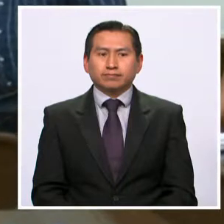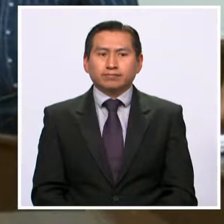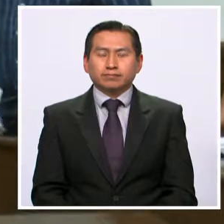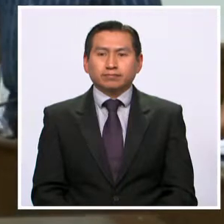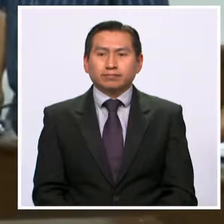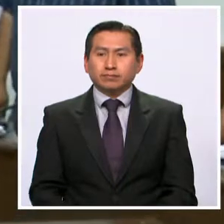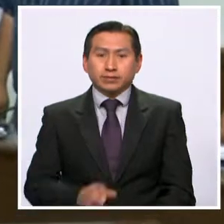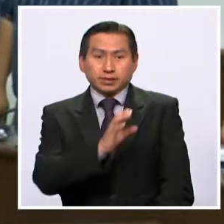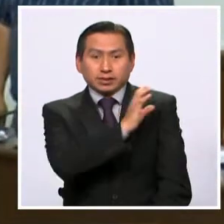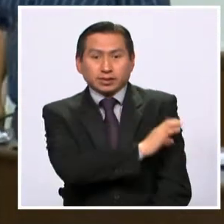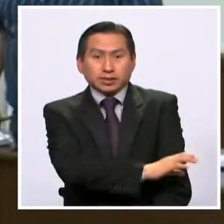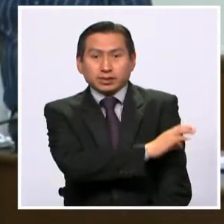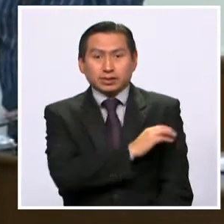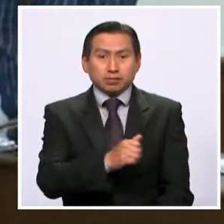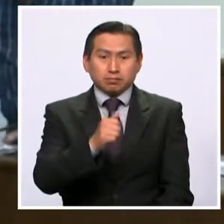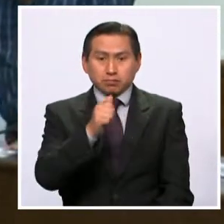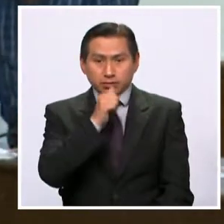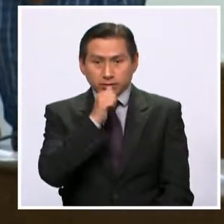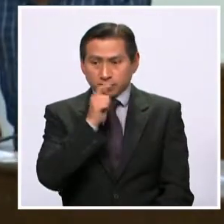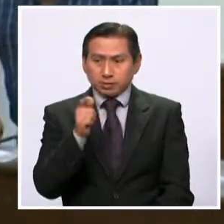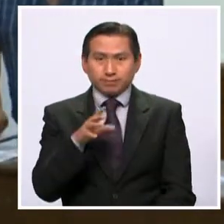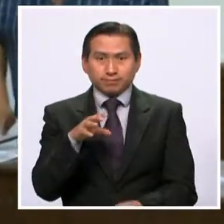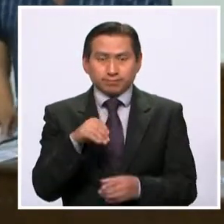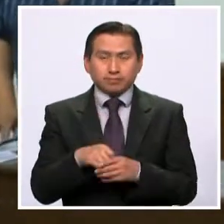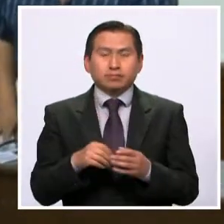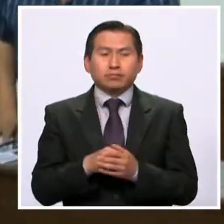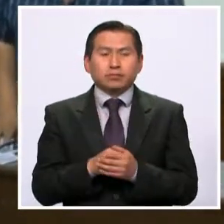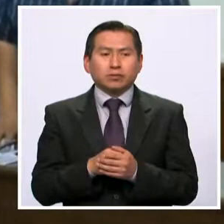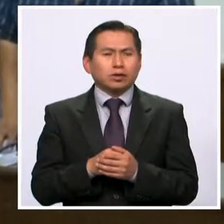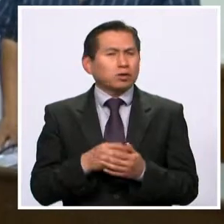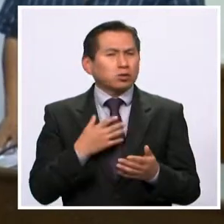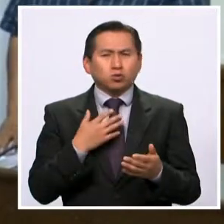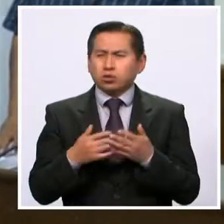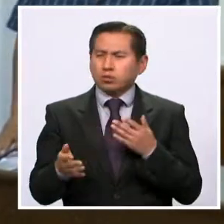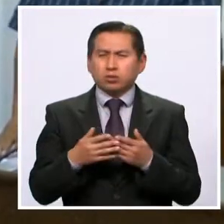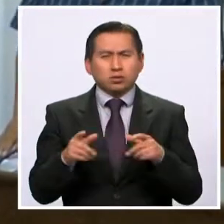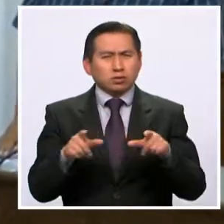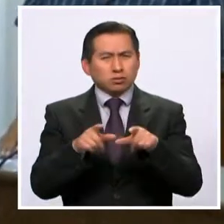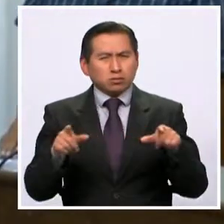clínica privada y no la pública, no importa dónde fue.